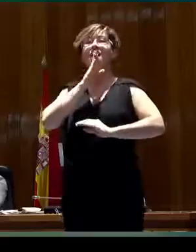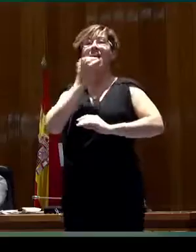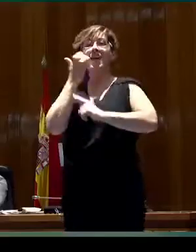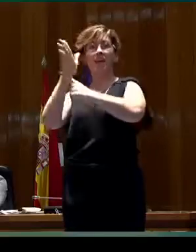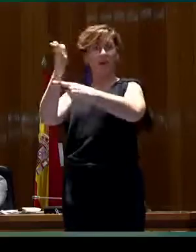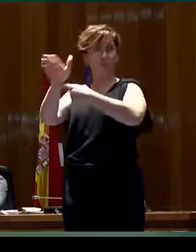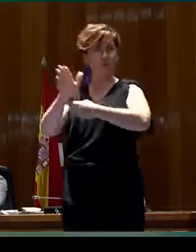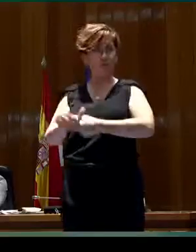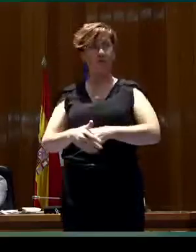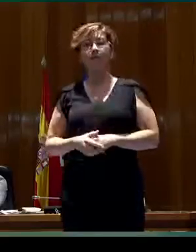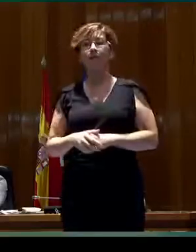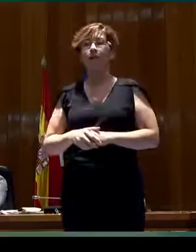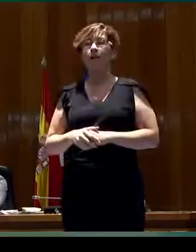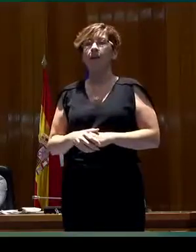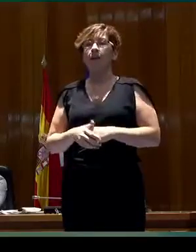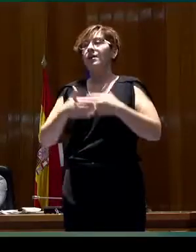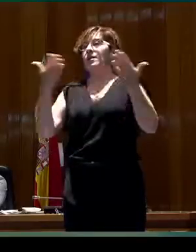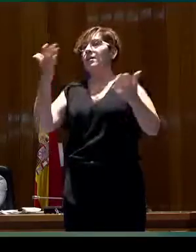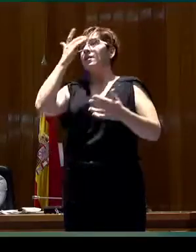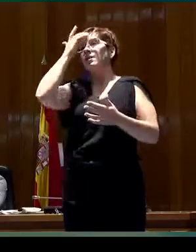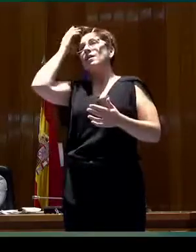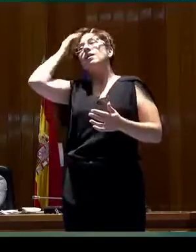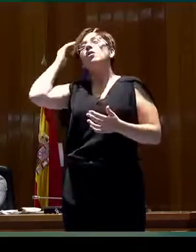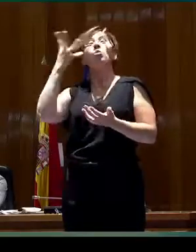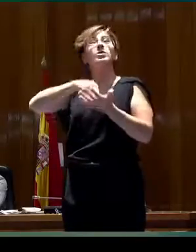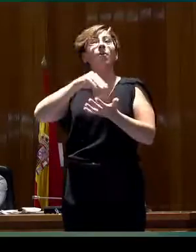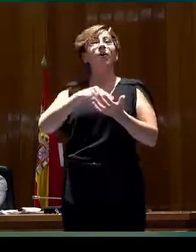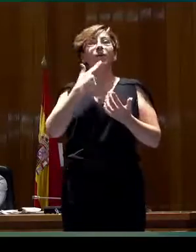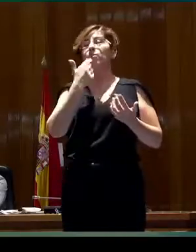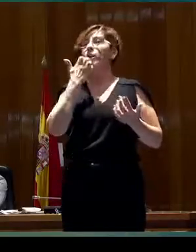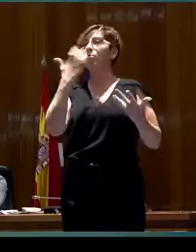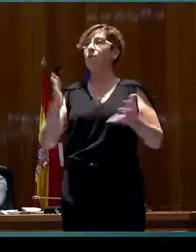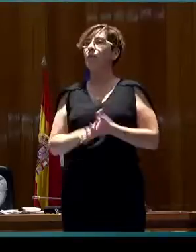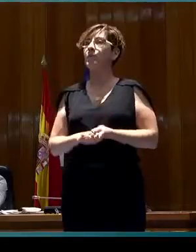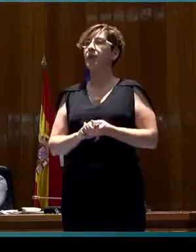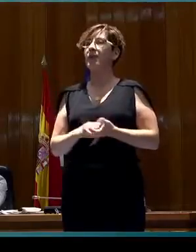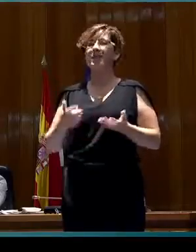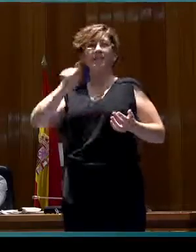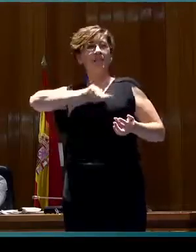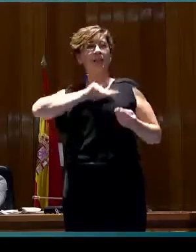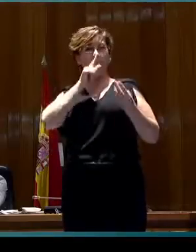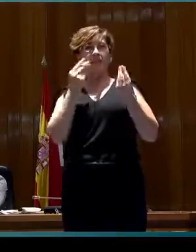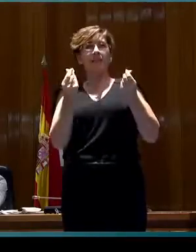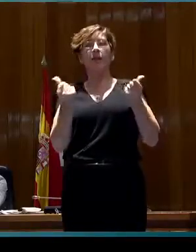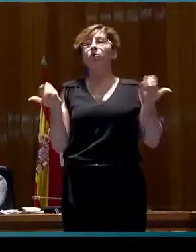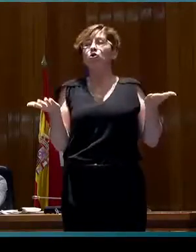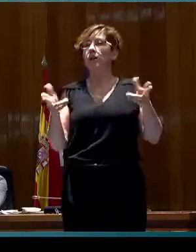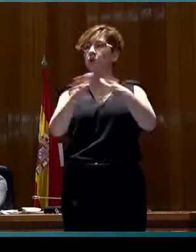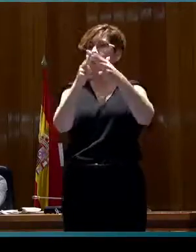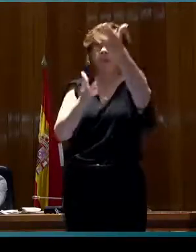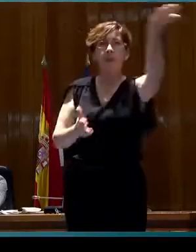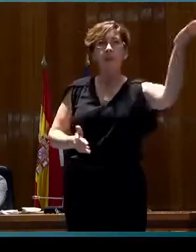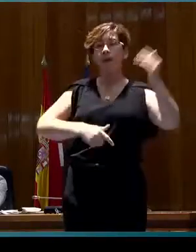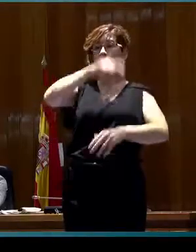Vale. Decía, la sensación, las interpretaciones que la sociedad, las personas sordas, nosotros